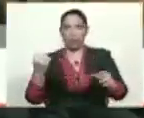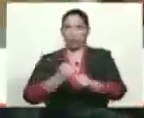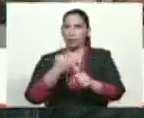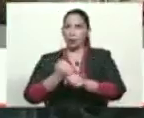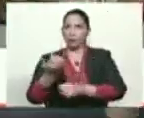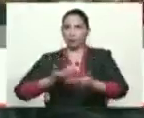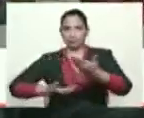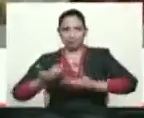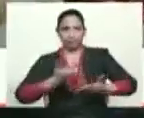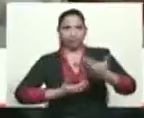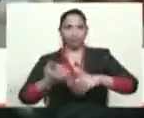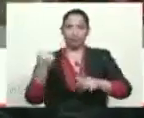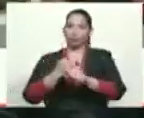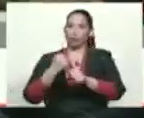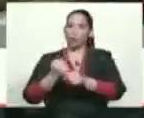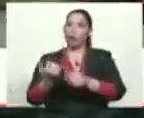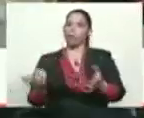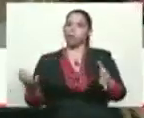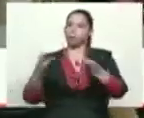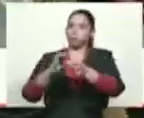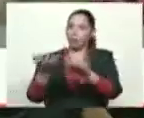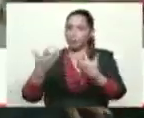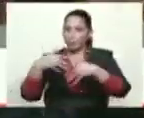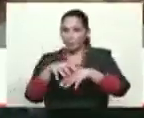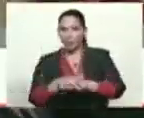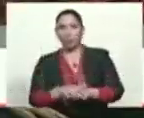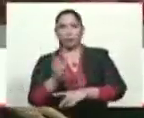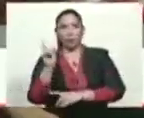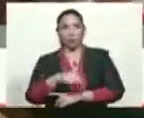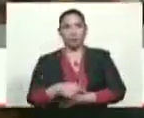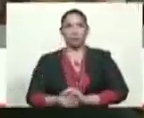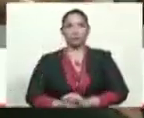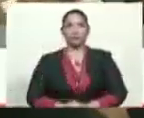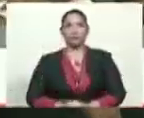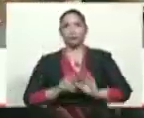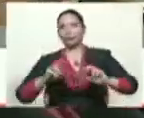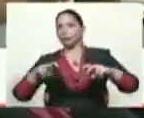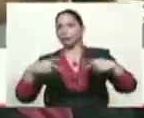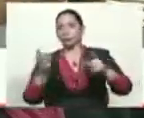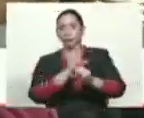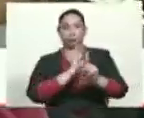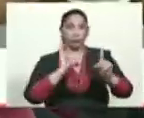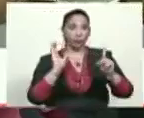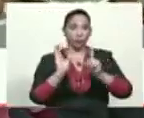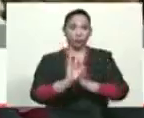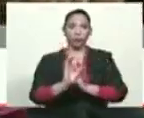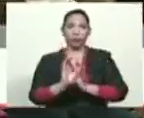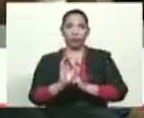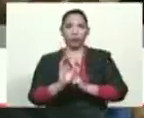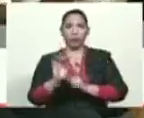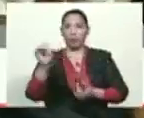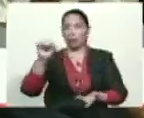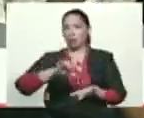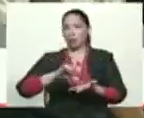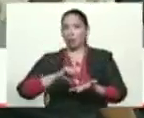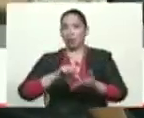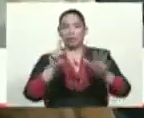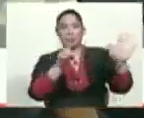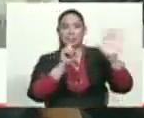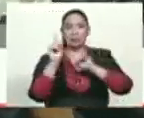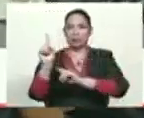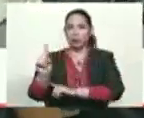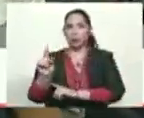y trabajo articulado en lo que se refiere también a esta nueva cultura de la ciudad 61 ciudades